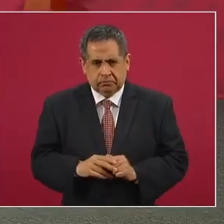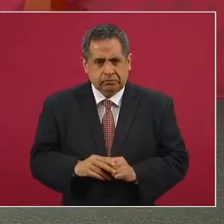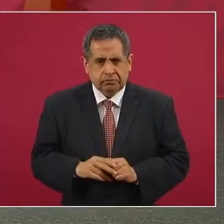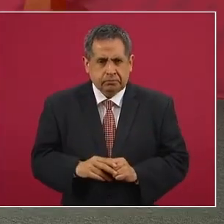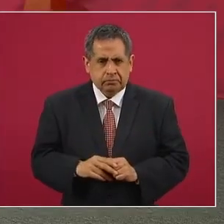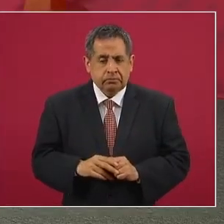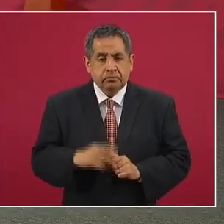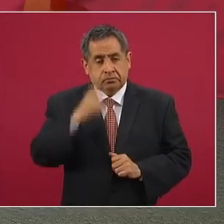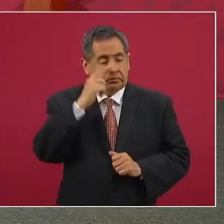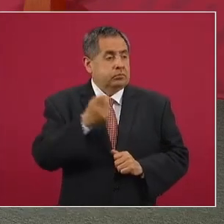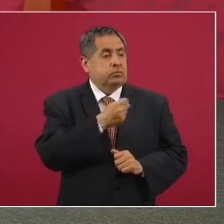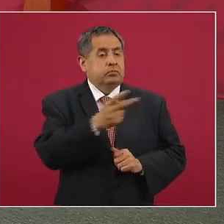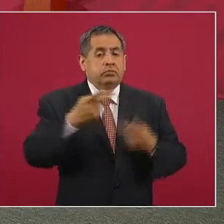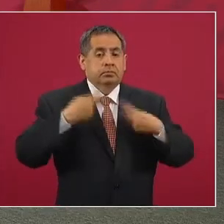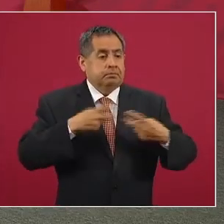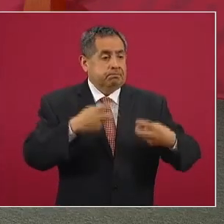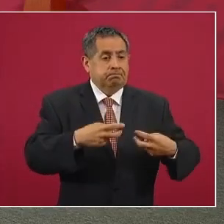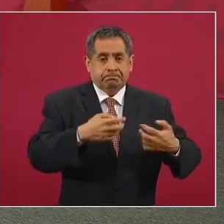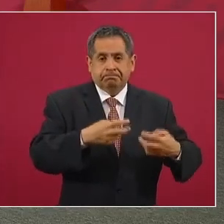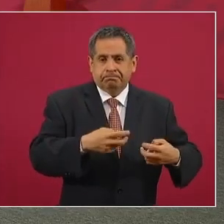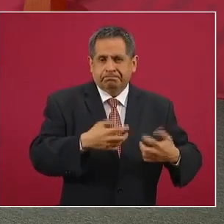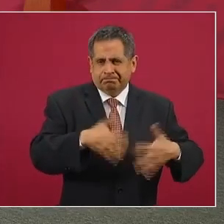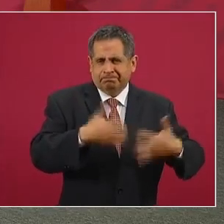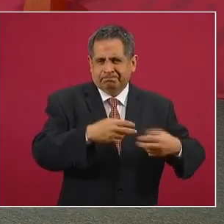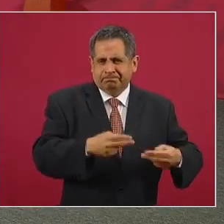Hubieron empresarios que compraron boletos